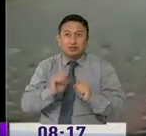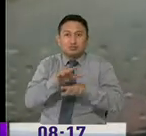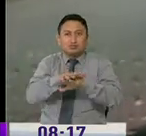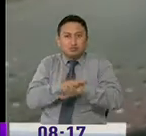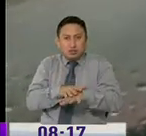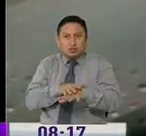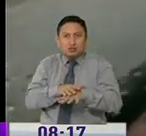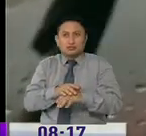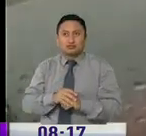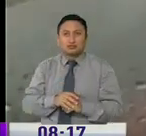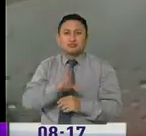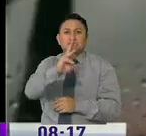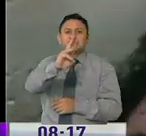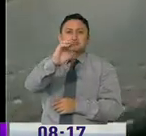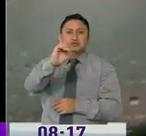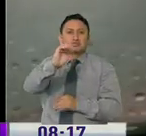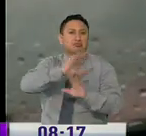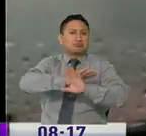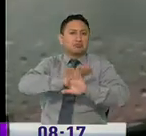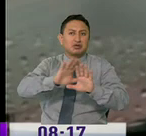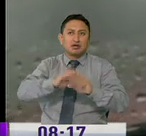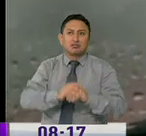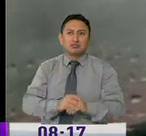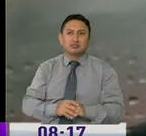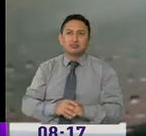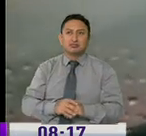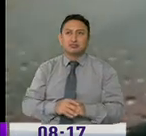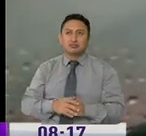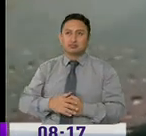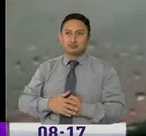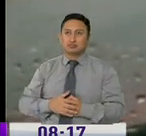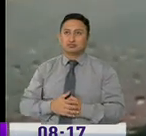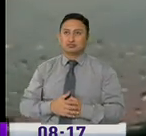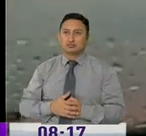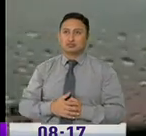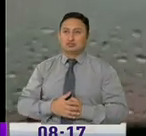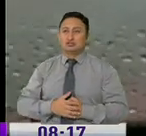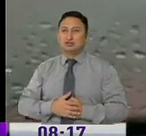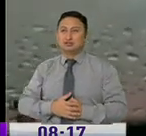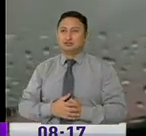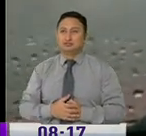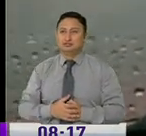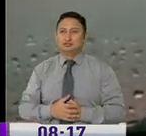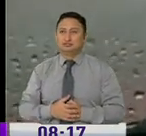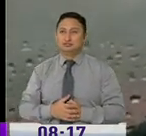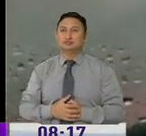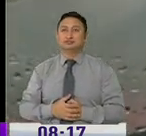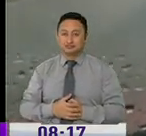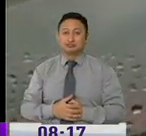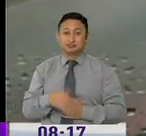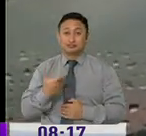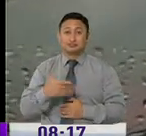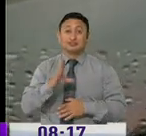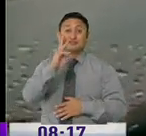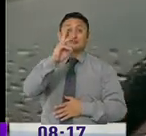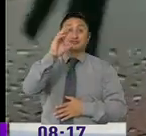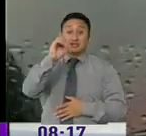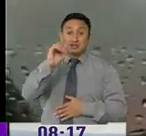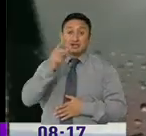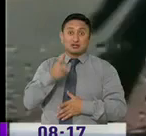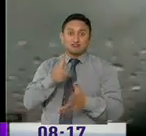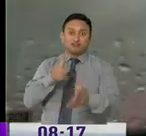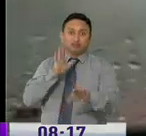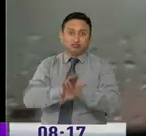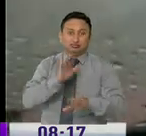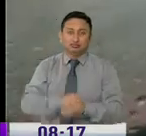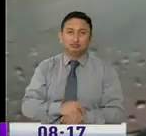despacio. 60 kilómetros con la calzada mojada muchas veces suena excesivo porque los frenazos son de golpe.